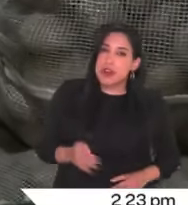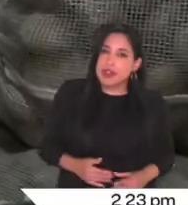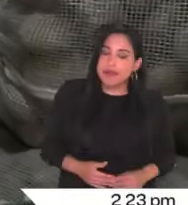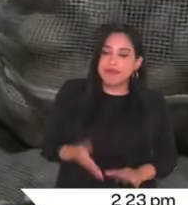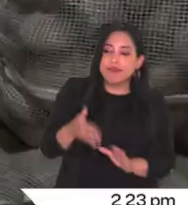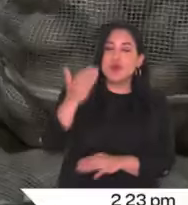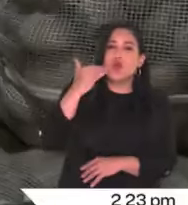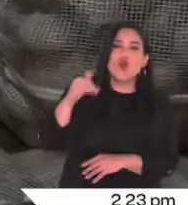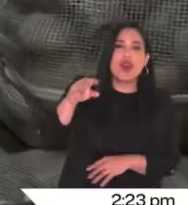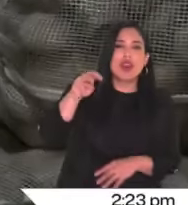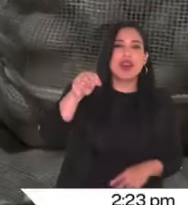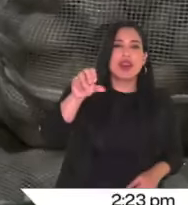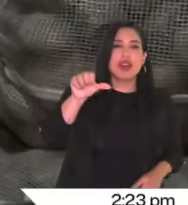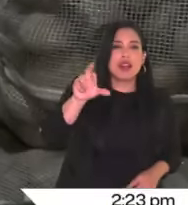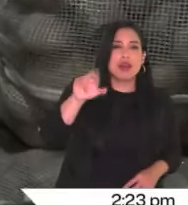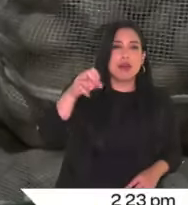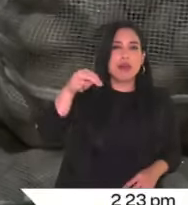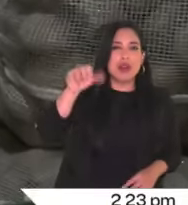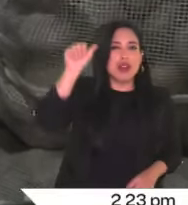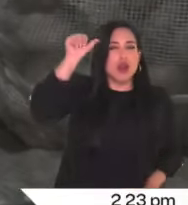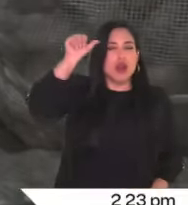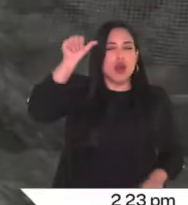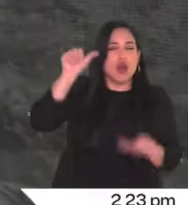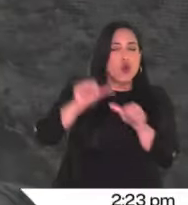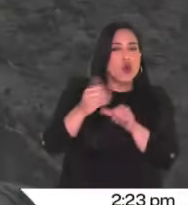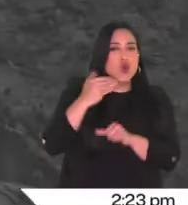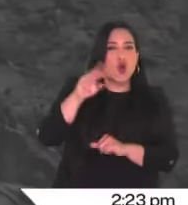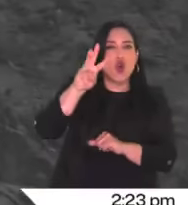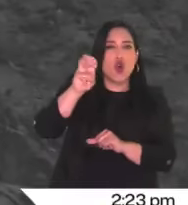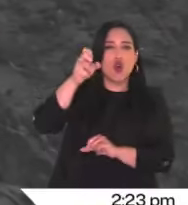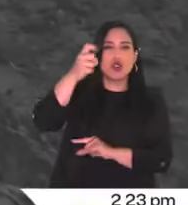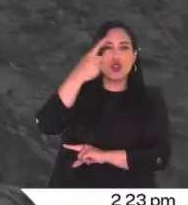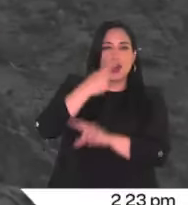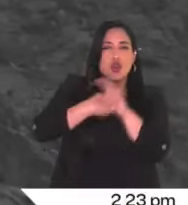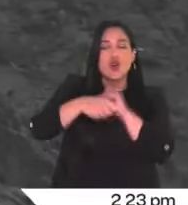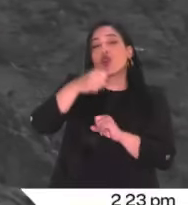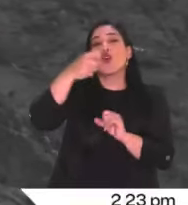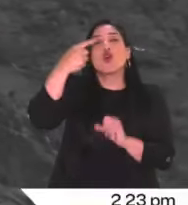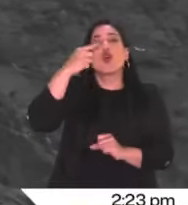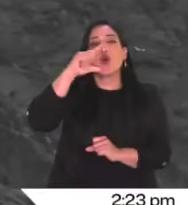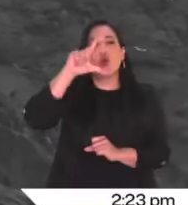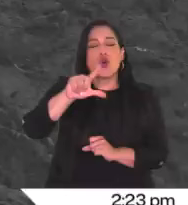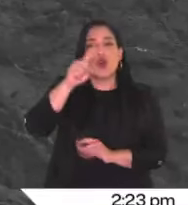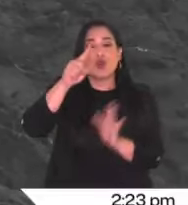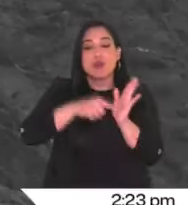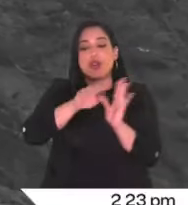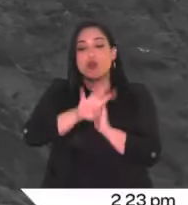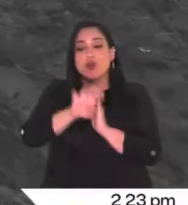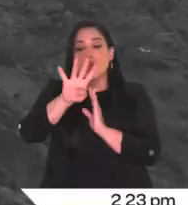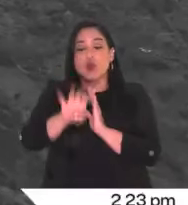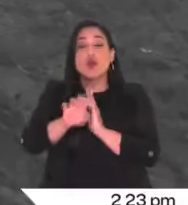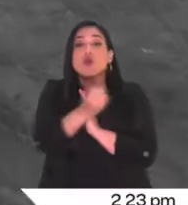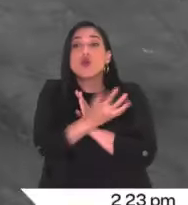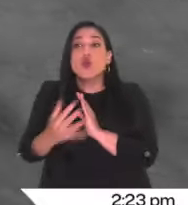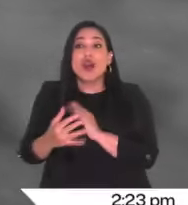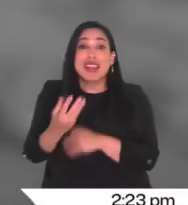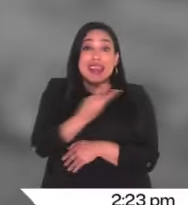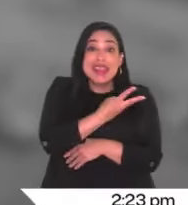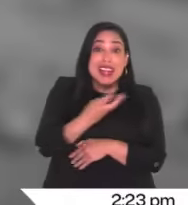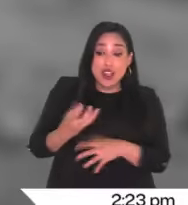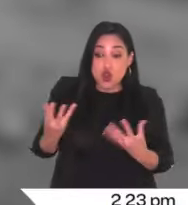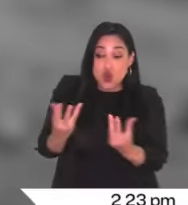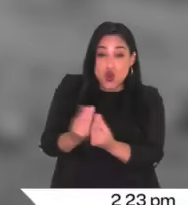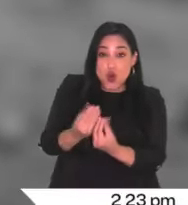Marina aún tiene en su memoria aquel trágico 8 de julio de 1999, cuando más de 300 guerrilleros llegaron